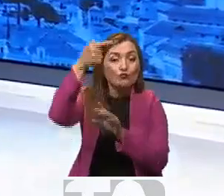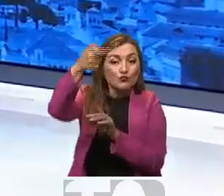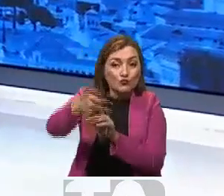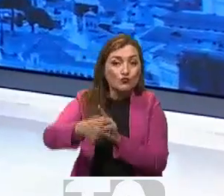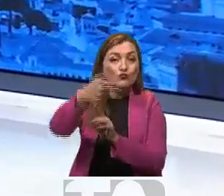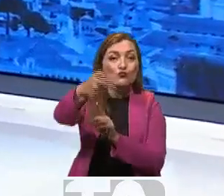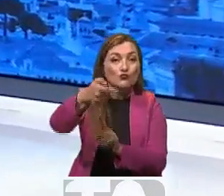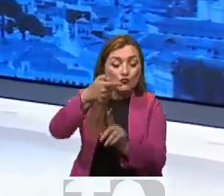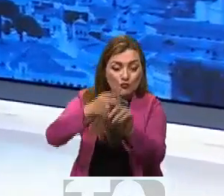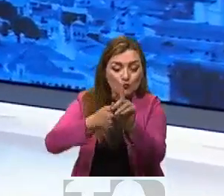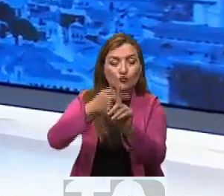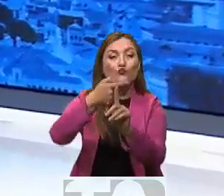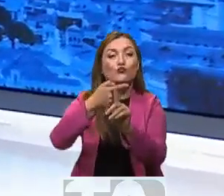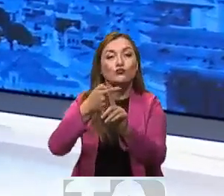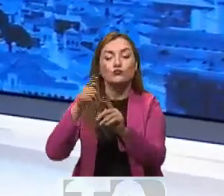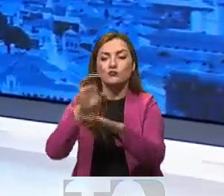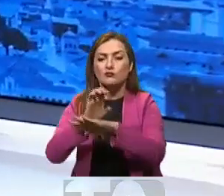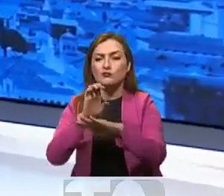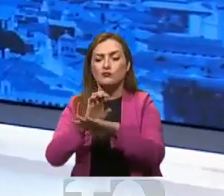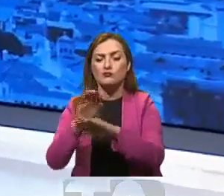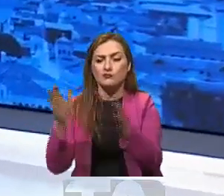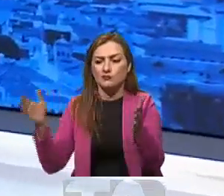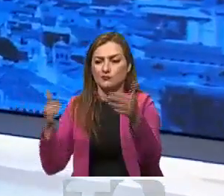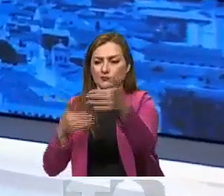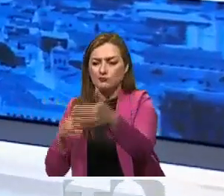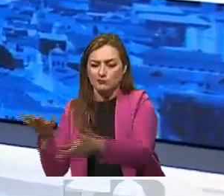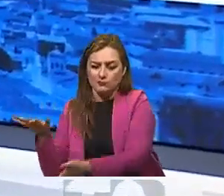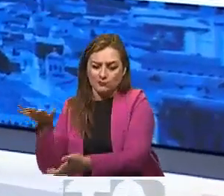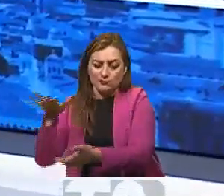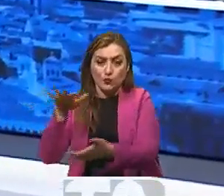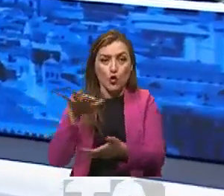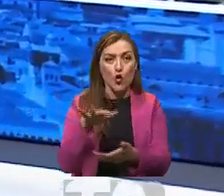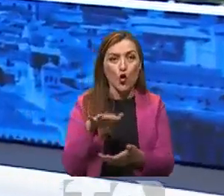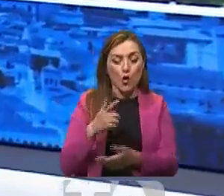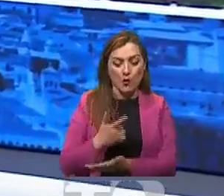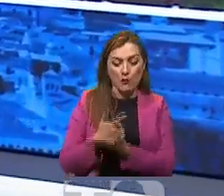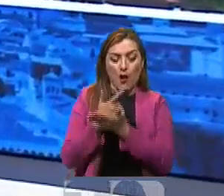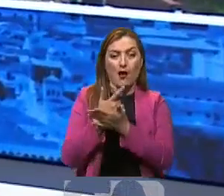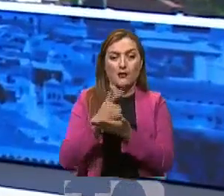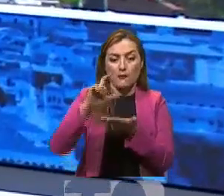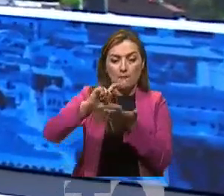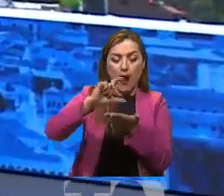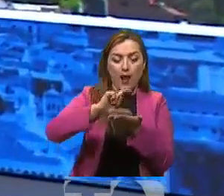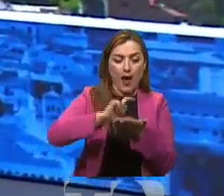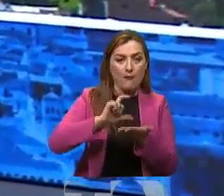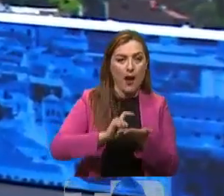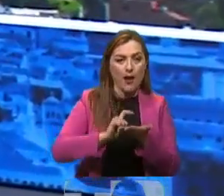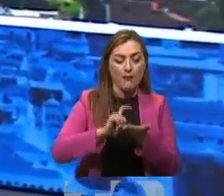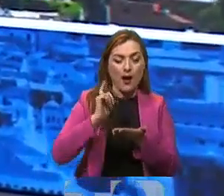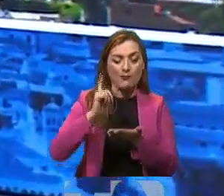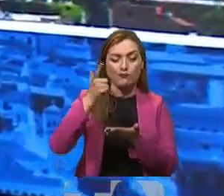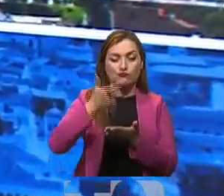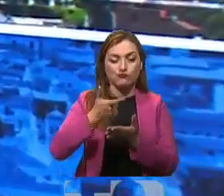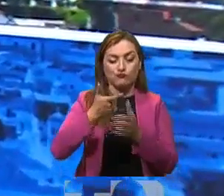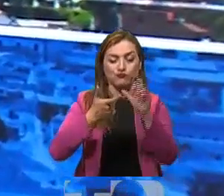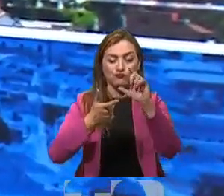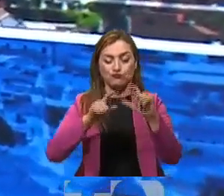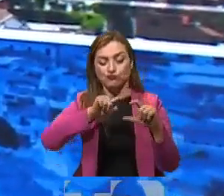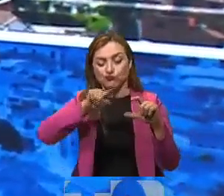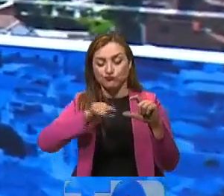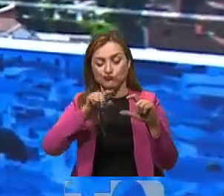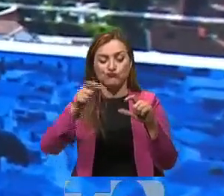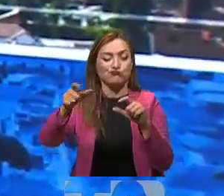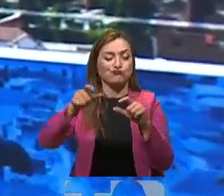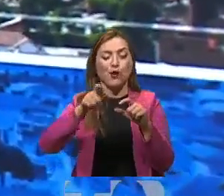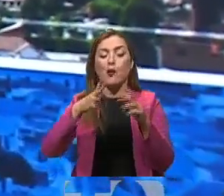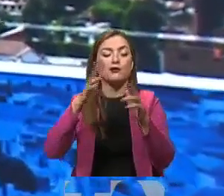meses llegarán al país el cargamento de municiones y chalecos para la Policía Nacional. Además, dio a conocer que ya